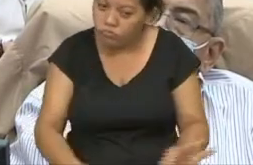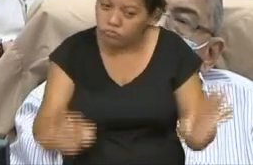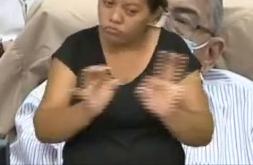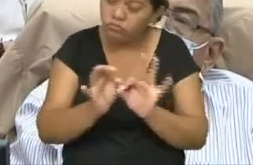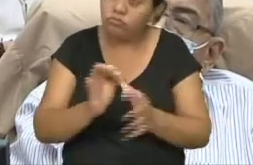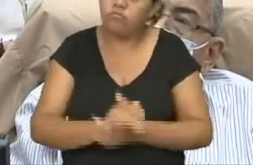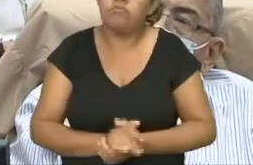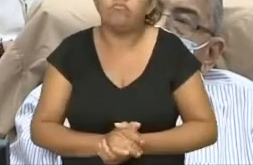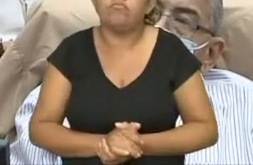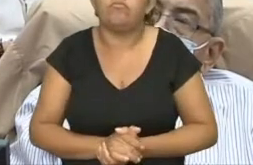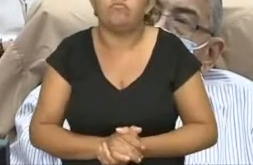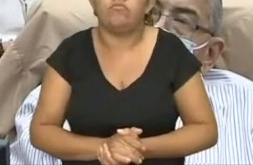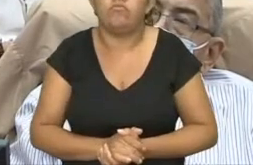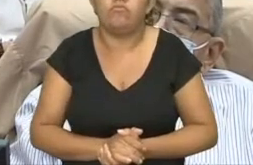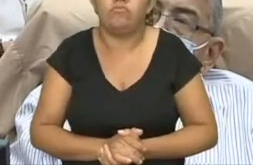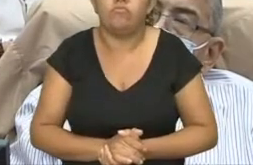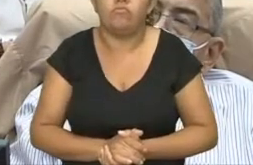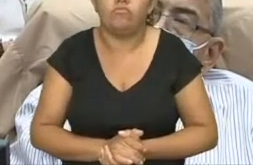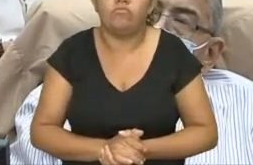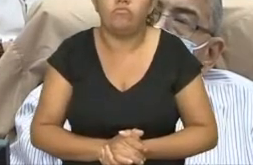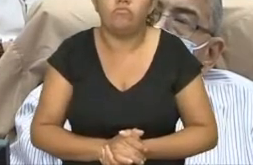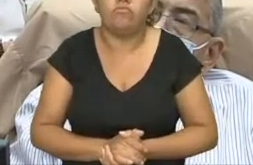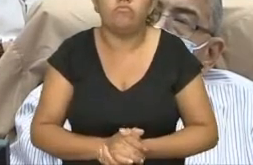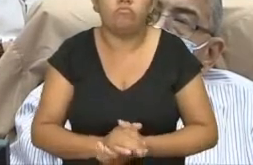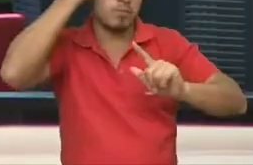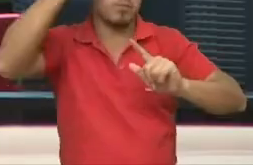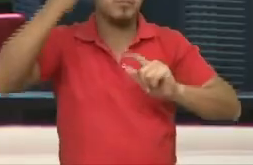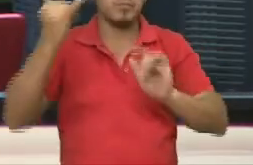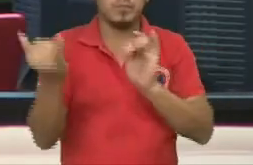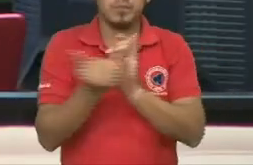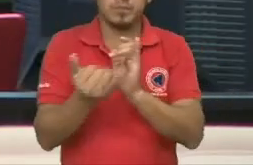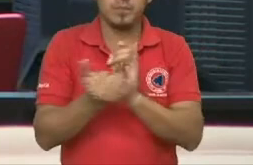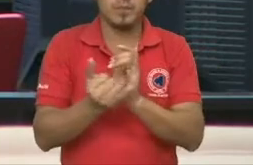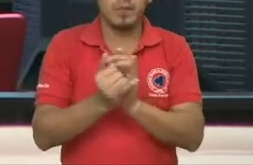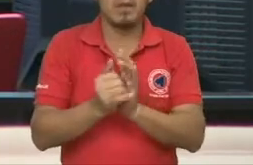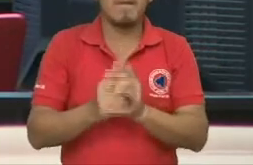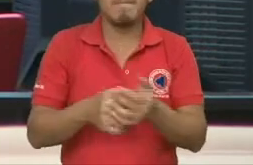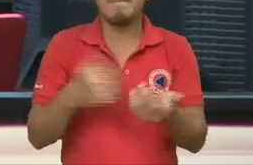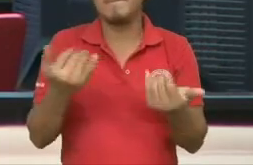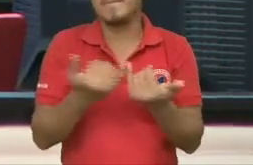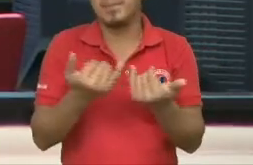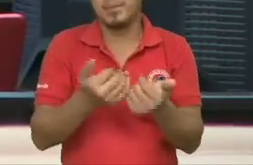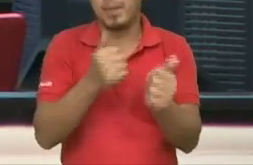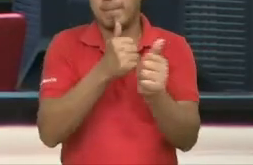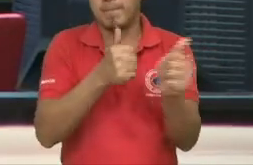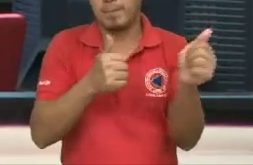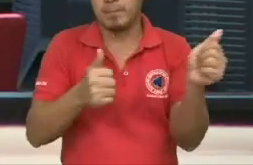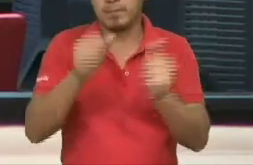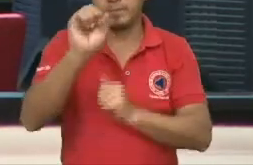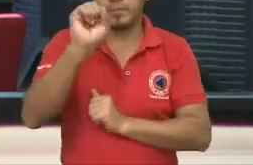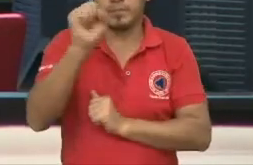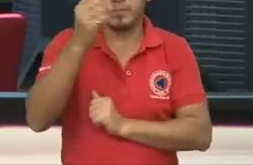Espinosa indicó que el régimen está llegando al límite del endeudamiento correspondiente a este año, de